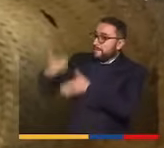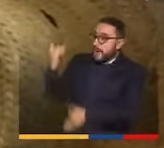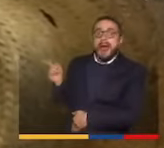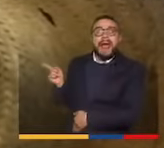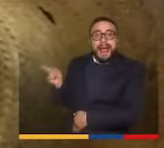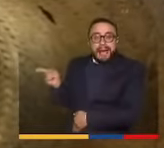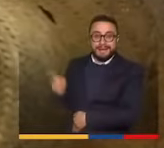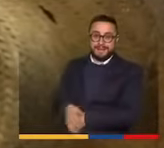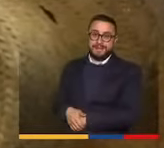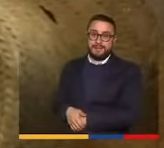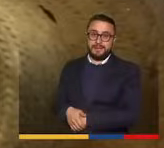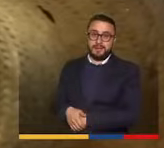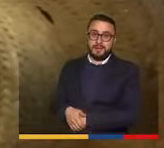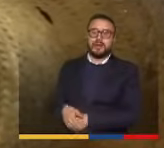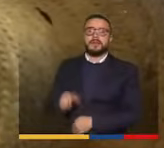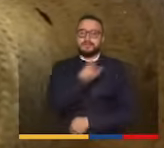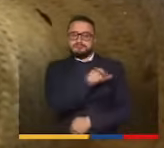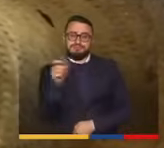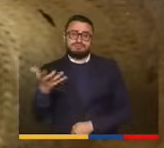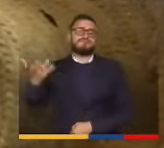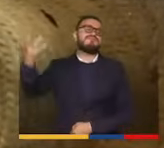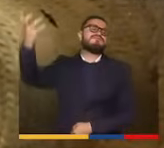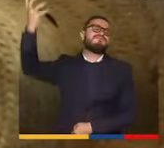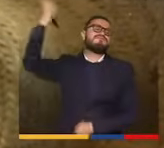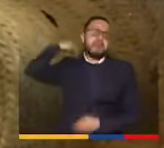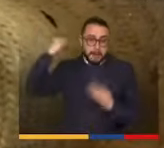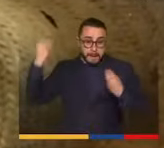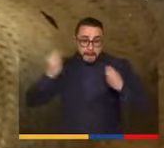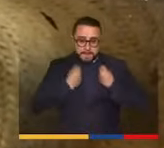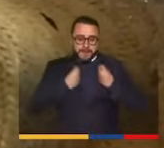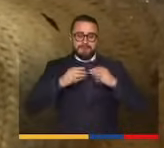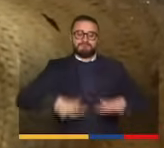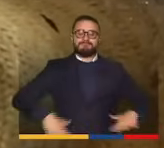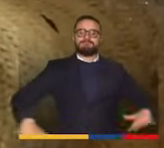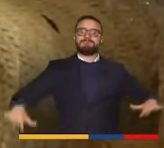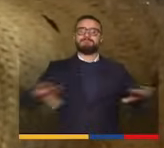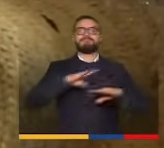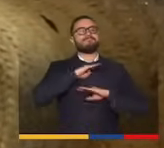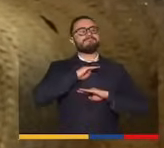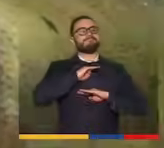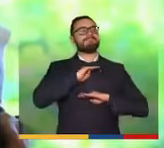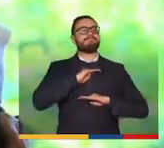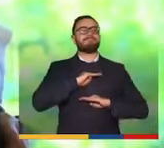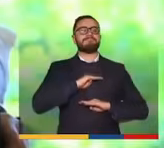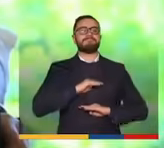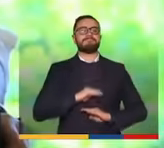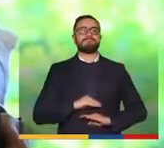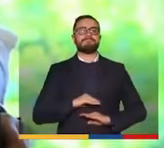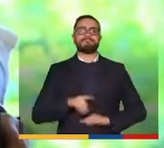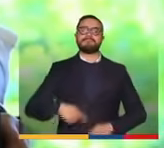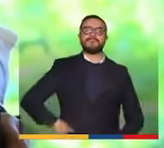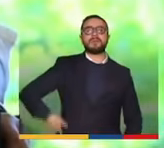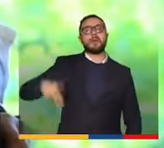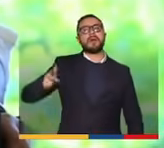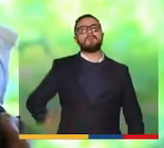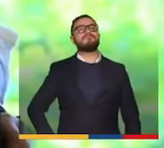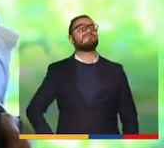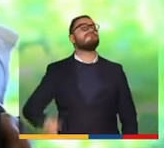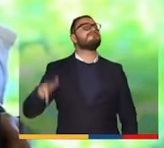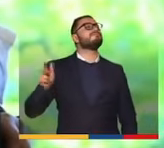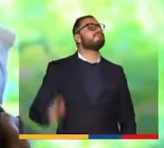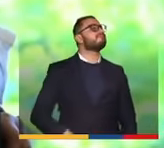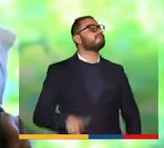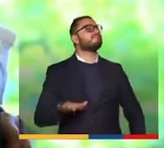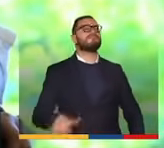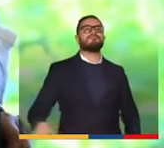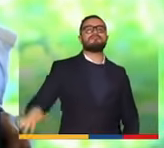quienes habitaban legítima y genuinamente el territorio, quienes caminaban por aquí libres,